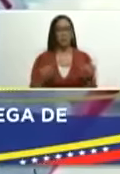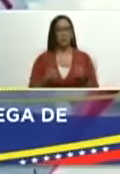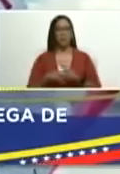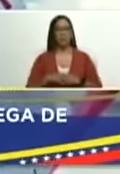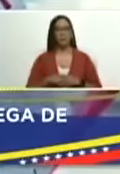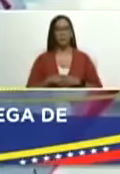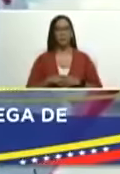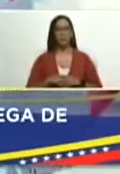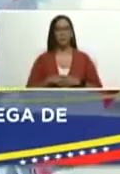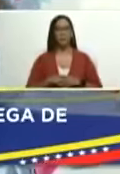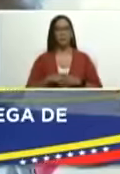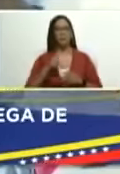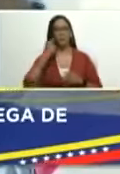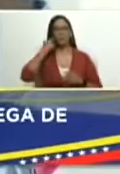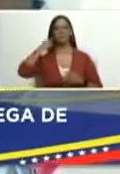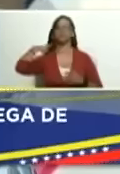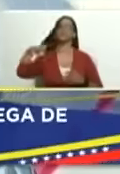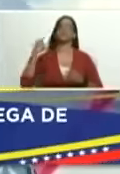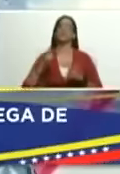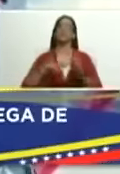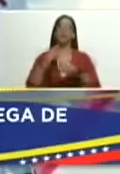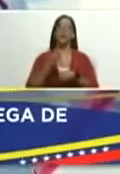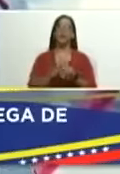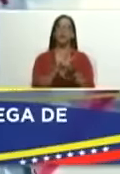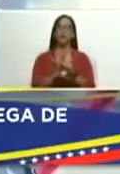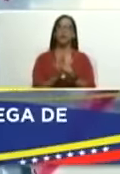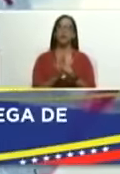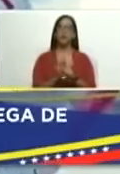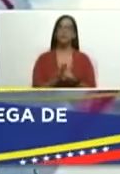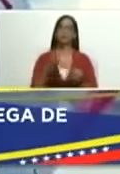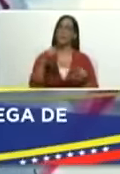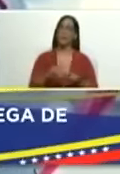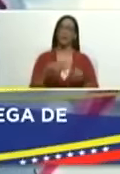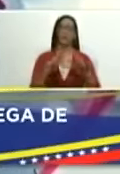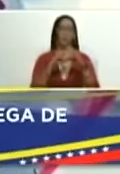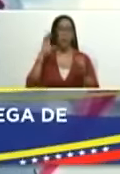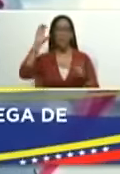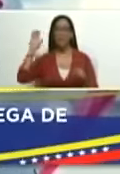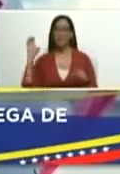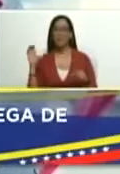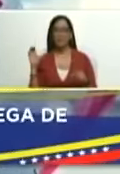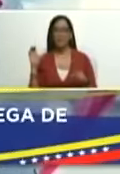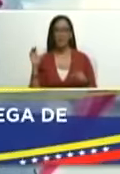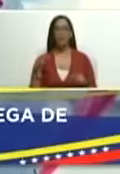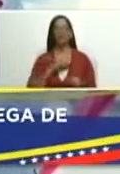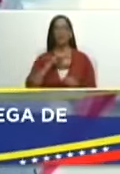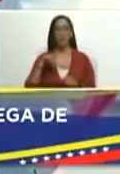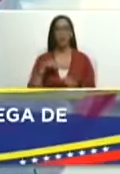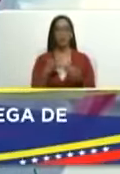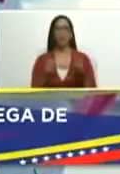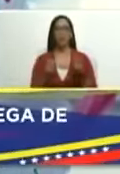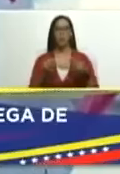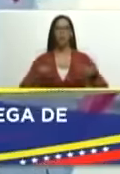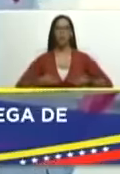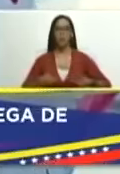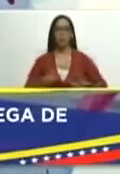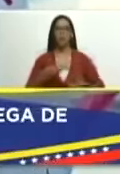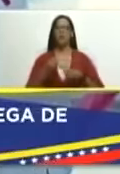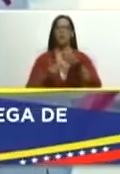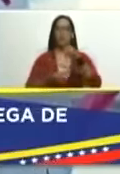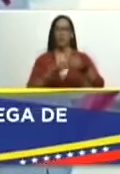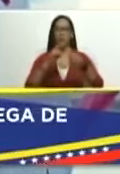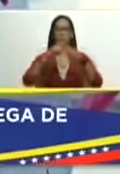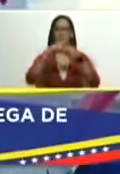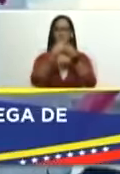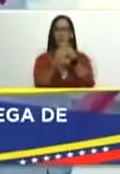todas. Y la pospandemia golpeó a los países, a todos los países. Y nosotros con mucho esfuerzo fuimos articulando